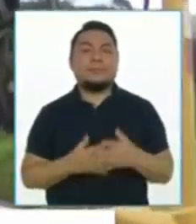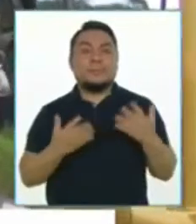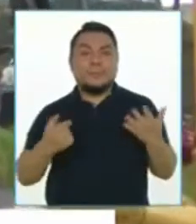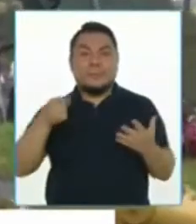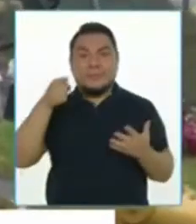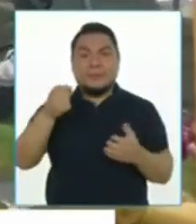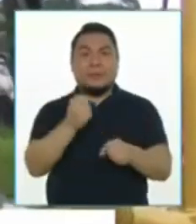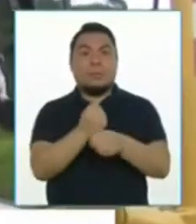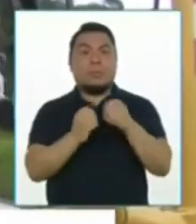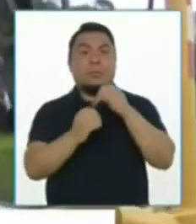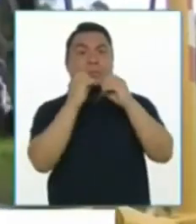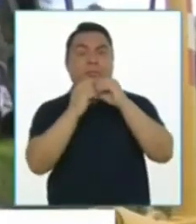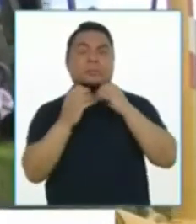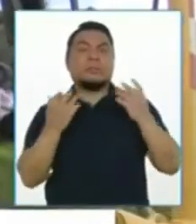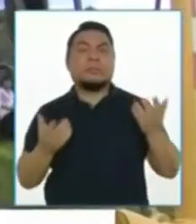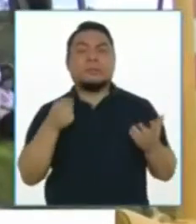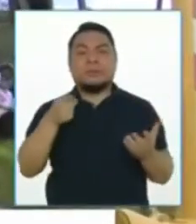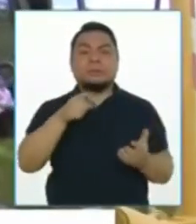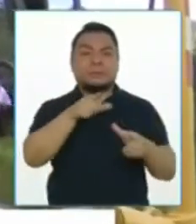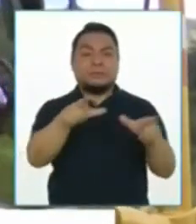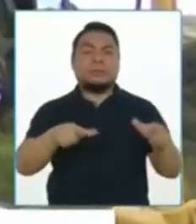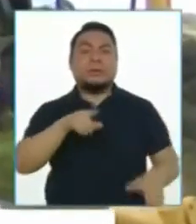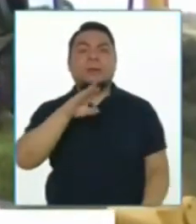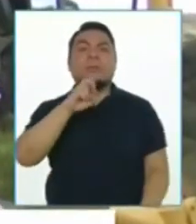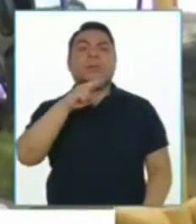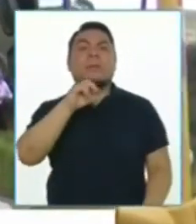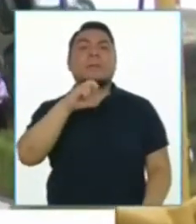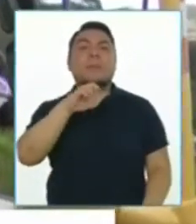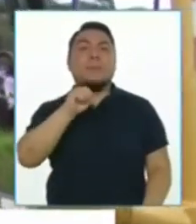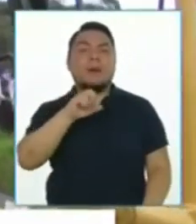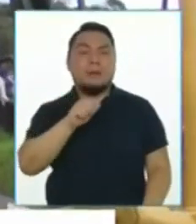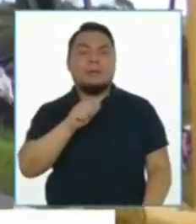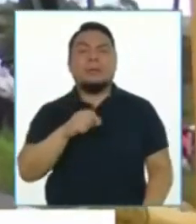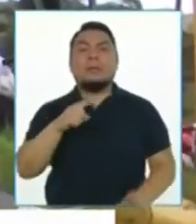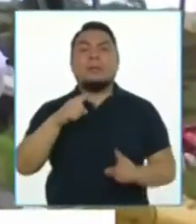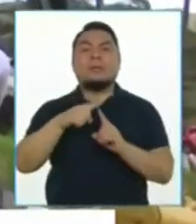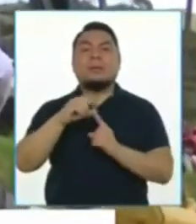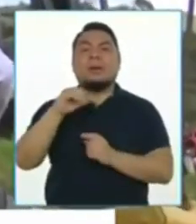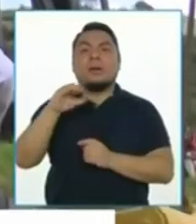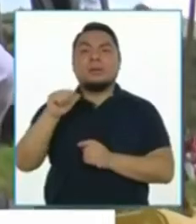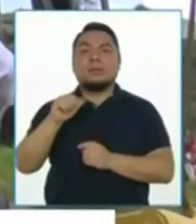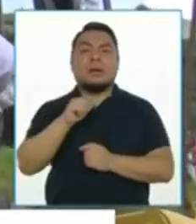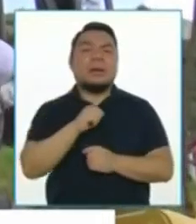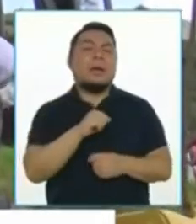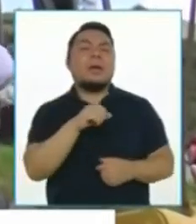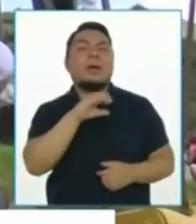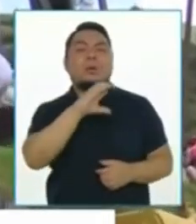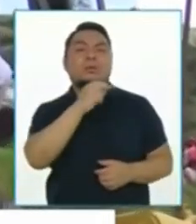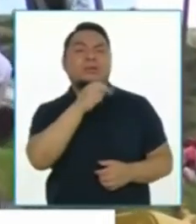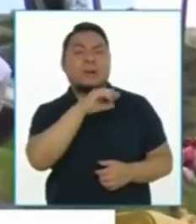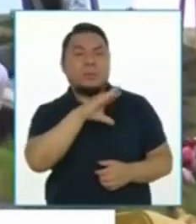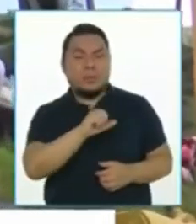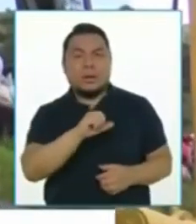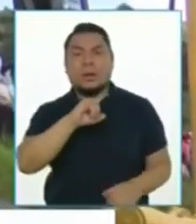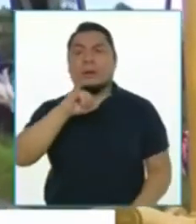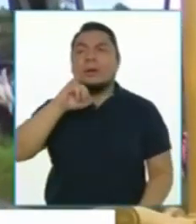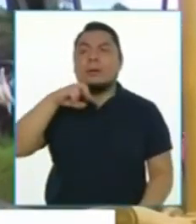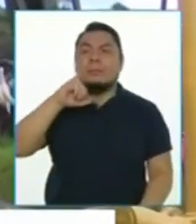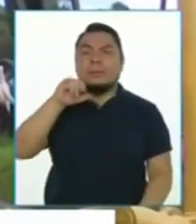Para las obras en Verbenapampa, Cancaya, Tumacpampa, Cochágora,